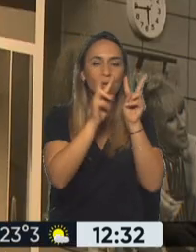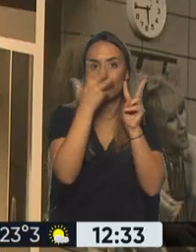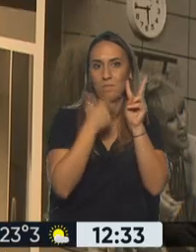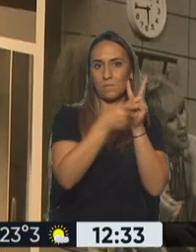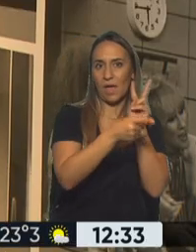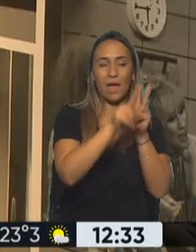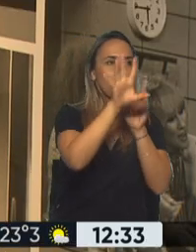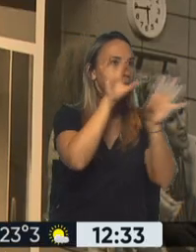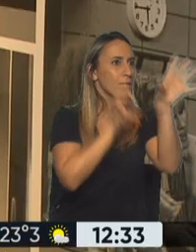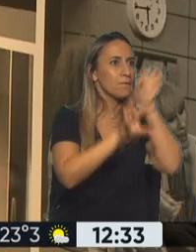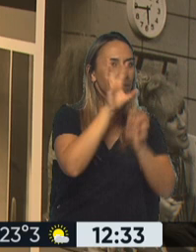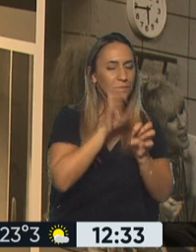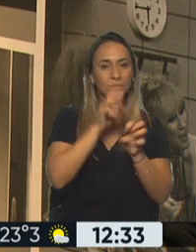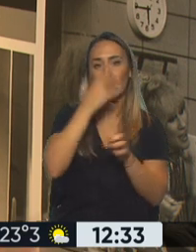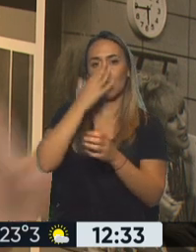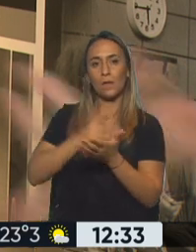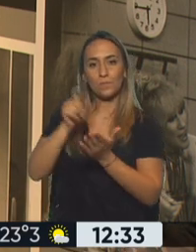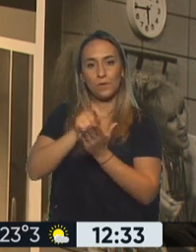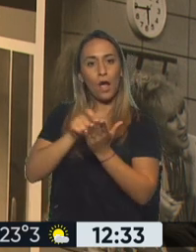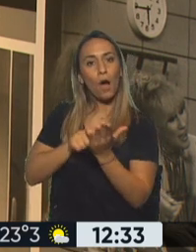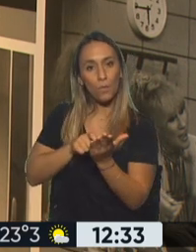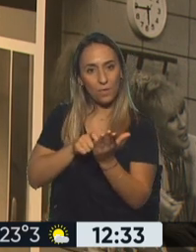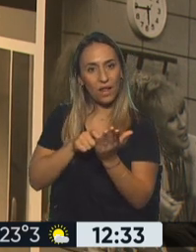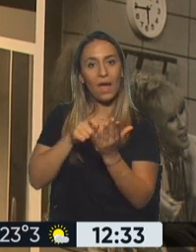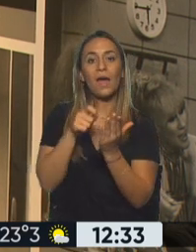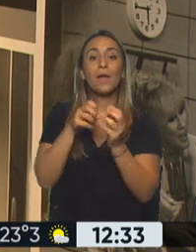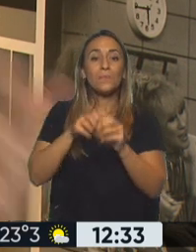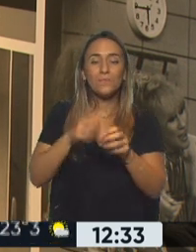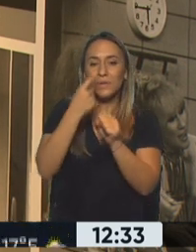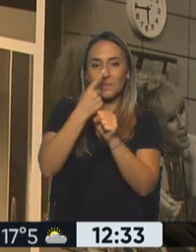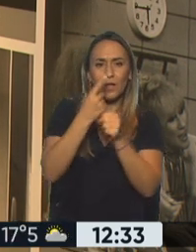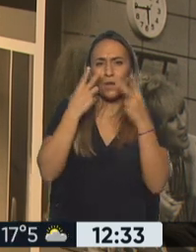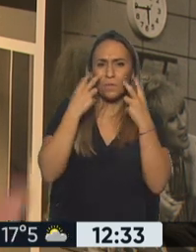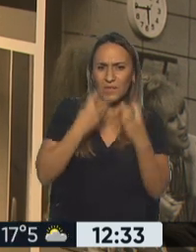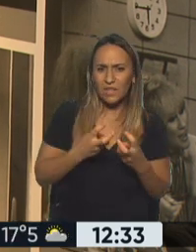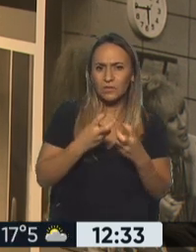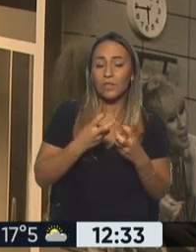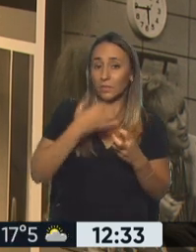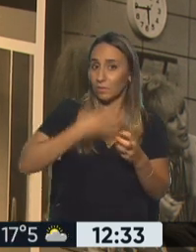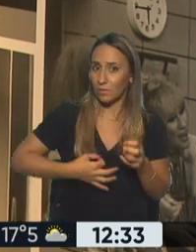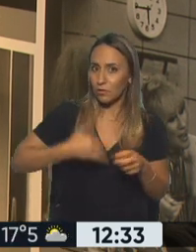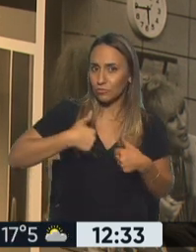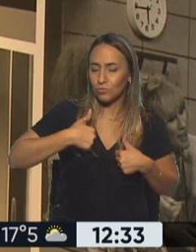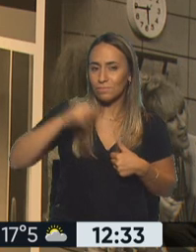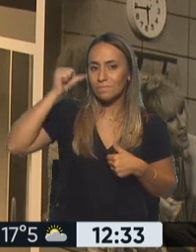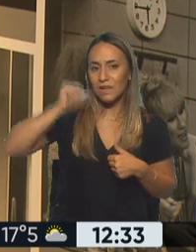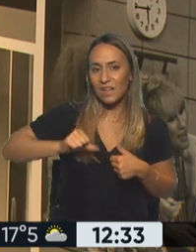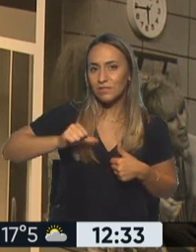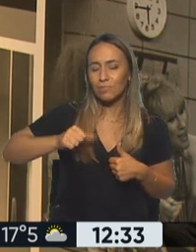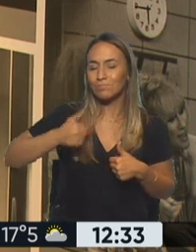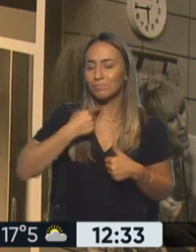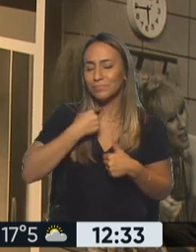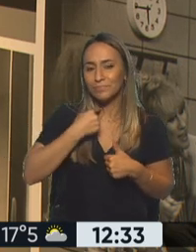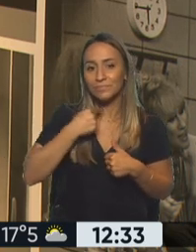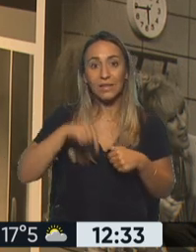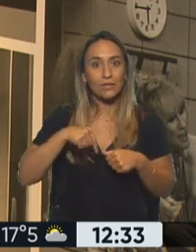empieza con una lesión, o en realidad la obra empieza con una investigación, luego me lesiono realmente, y eso se